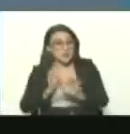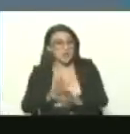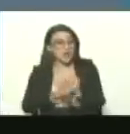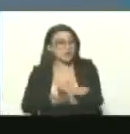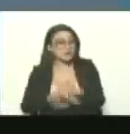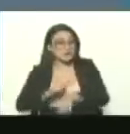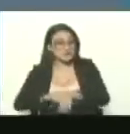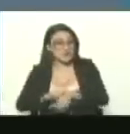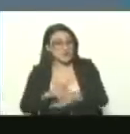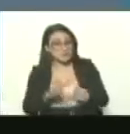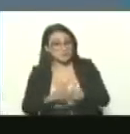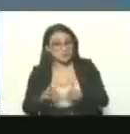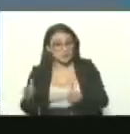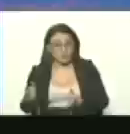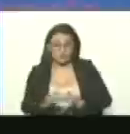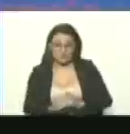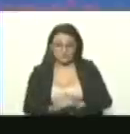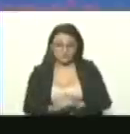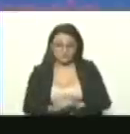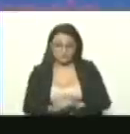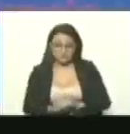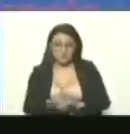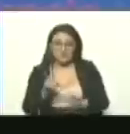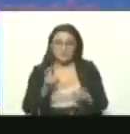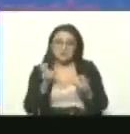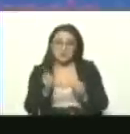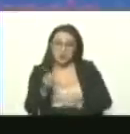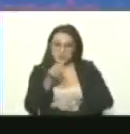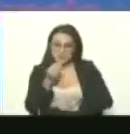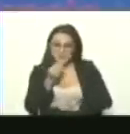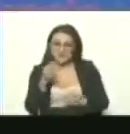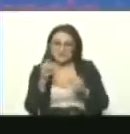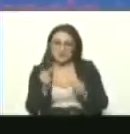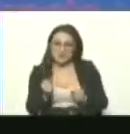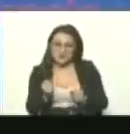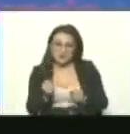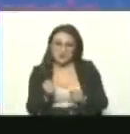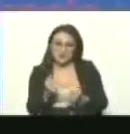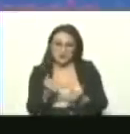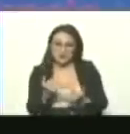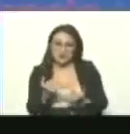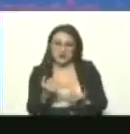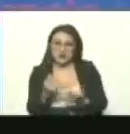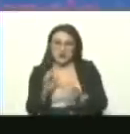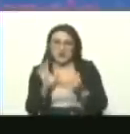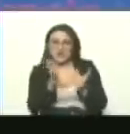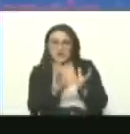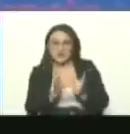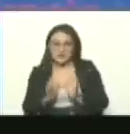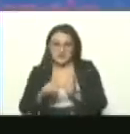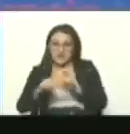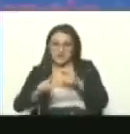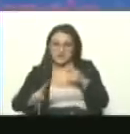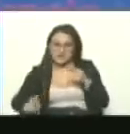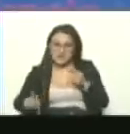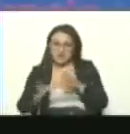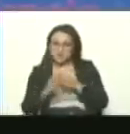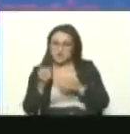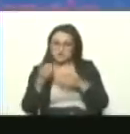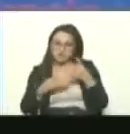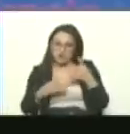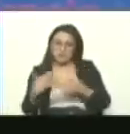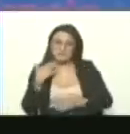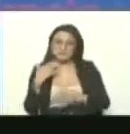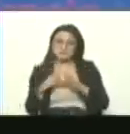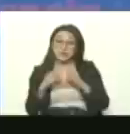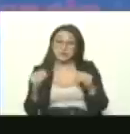Y el clima es transversal, porque estamos hablando de seguridad alimentaria, afecta a seguridad sanitaria, afecta a seguridad energética, es de todo punto de vista. Afecta